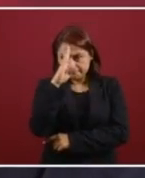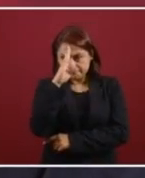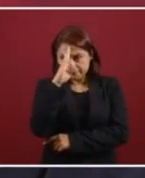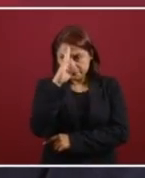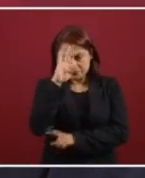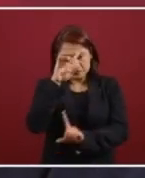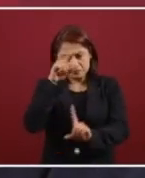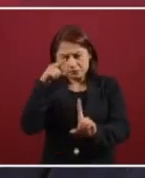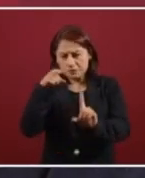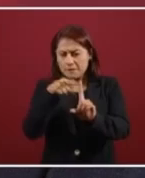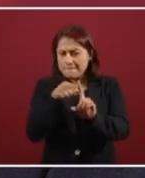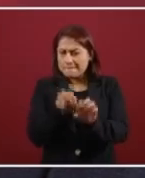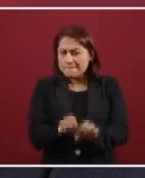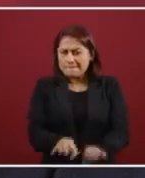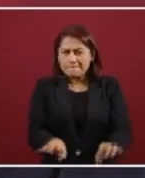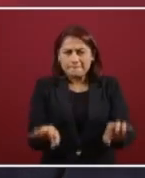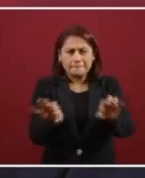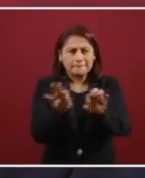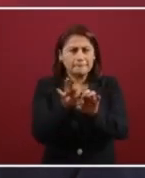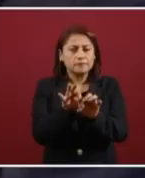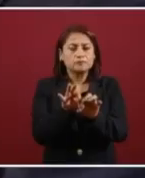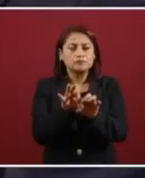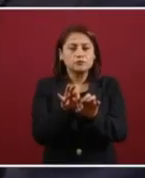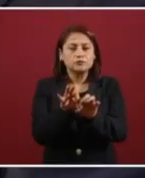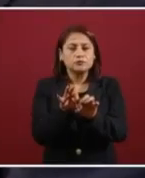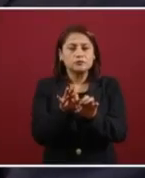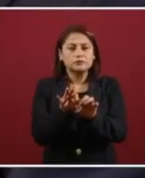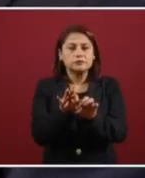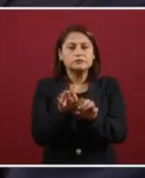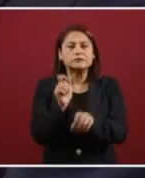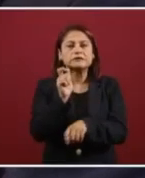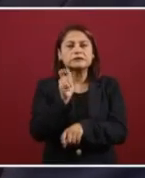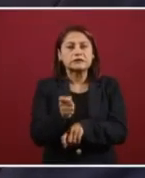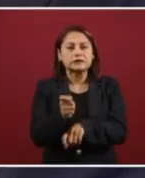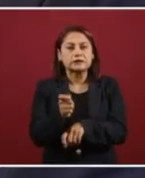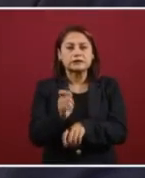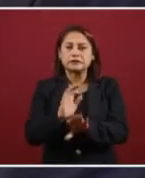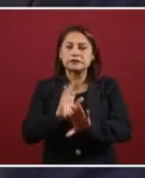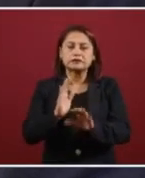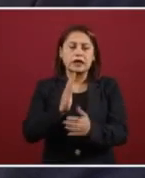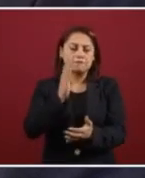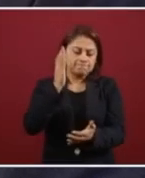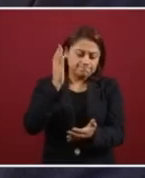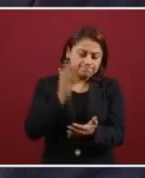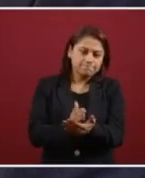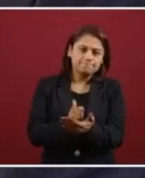importante el poner un punto final,